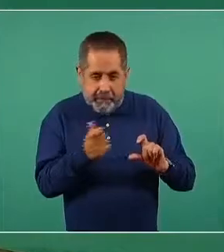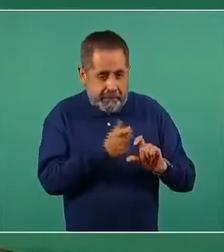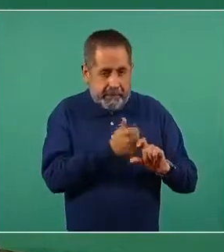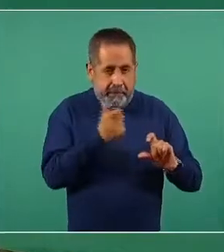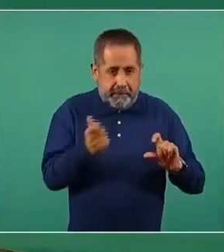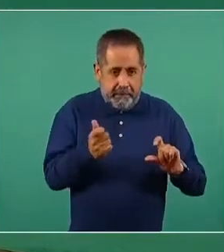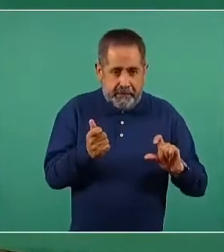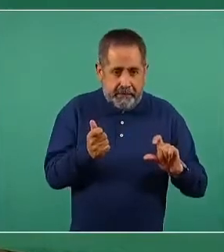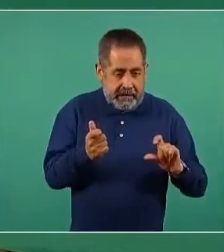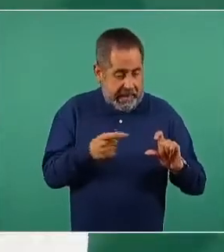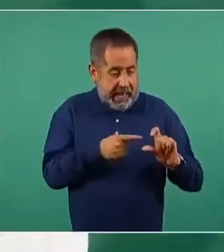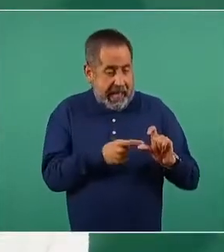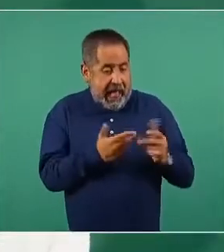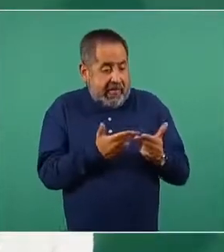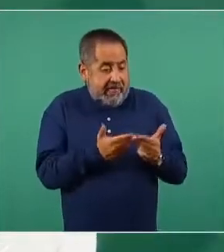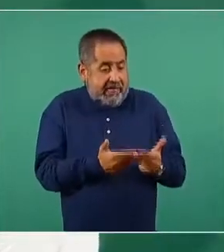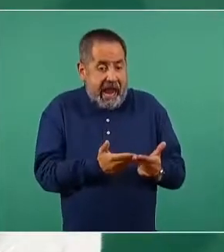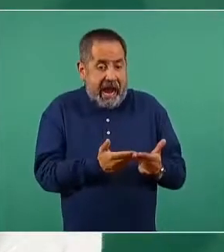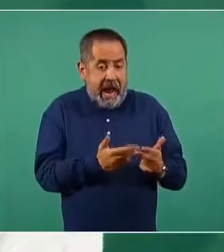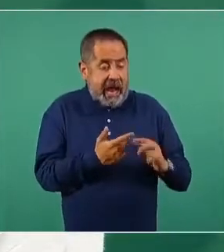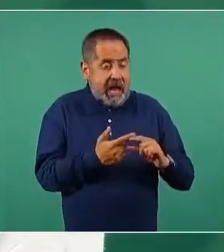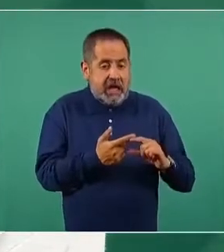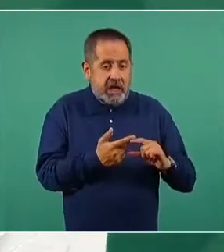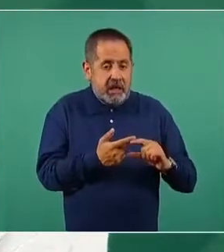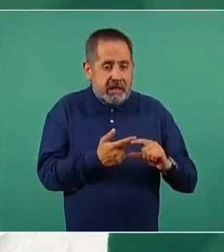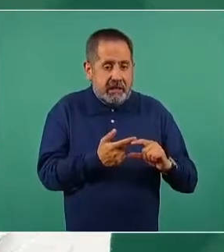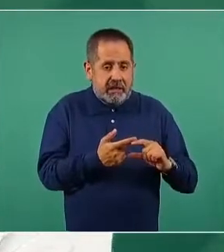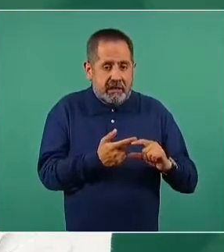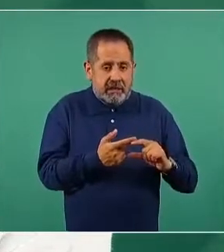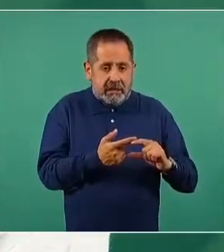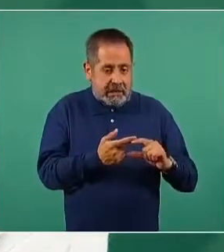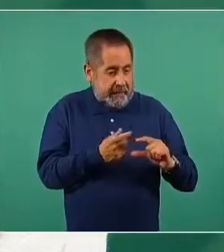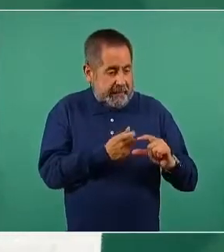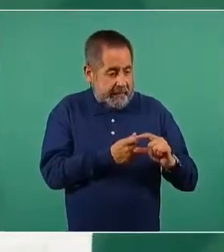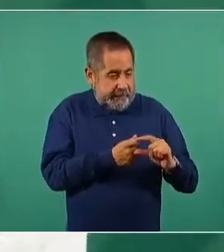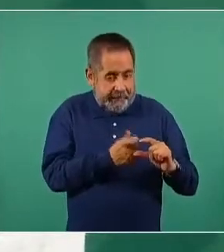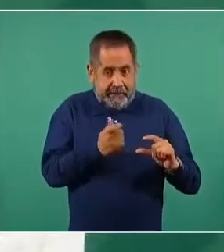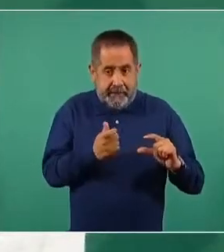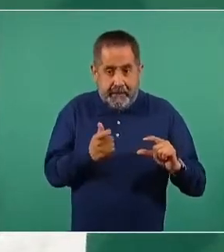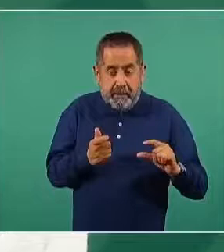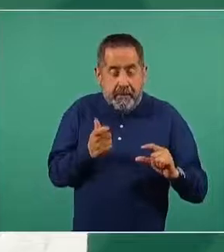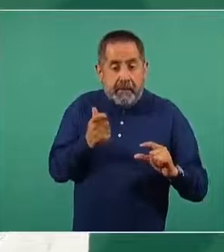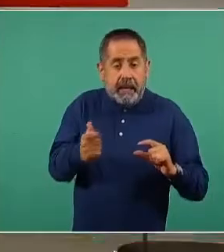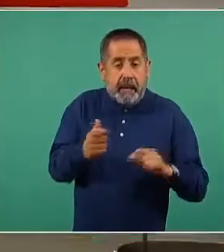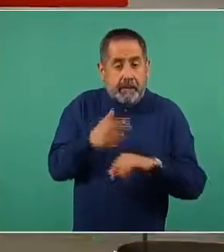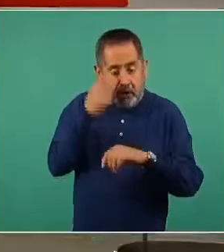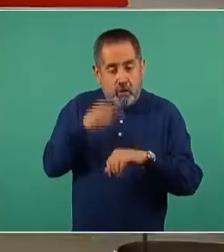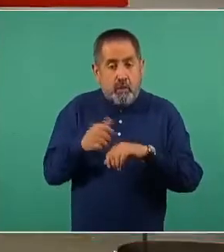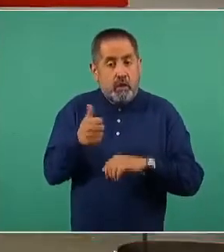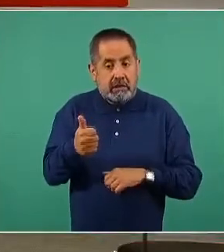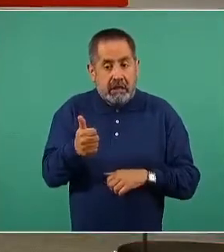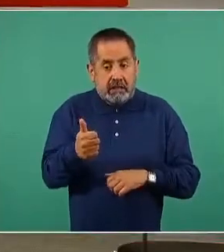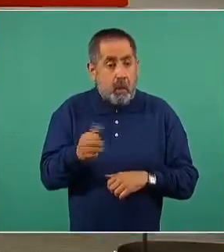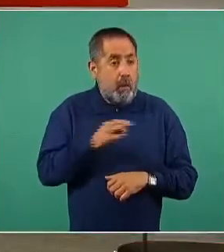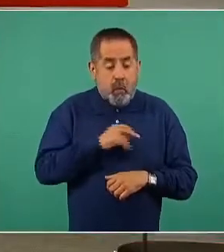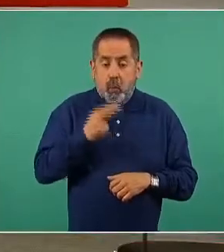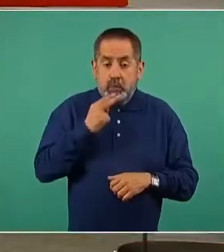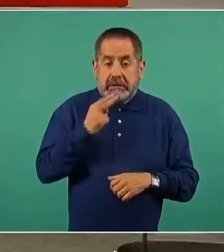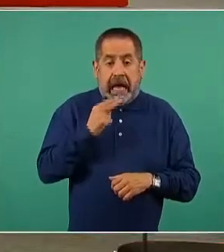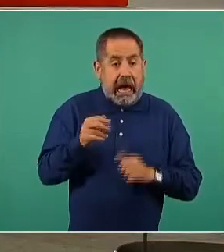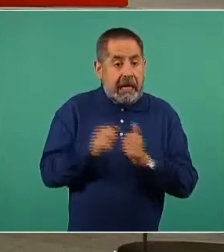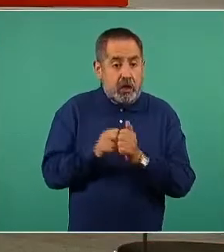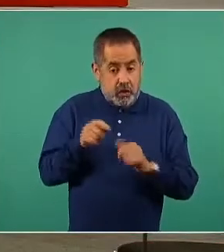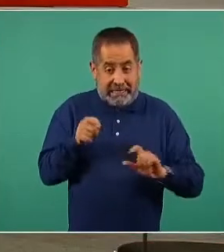líquido que se estaba quedando en los viales correspondiente a ese volumen necesario para la 6ª dosis, porque ya se podía aprovechar con